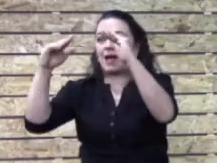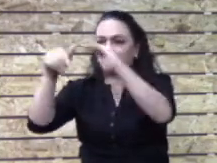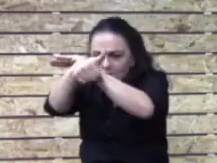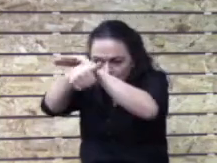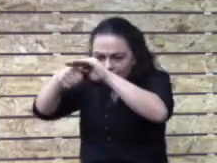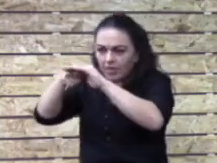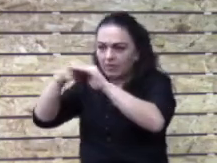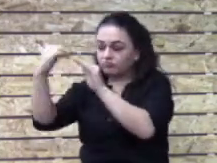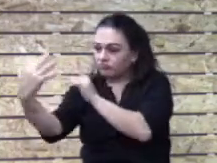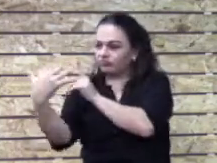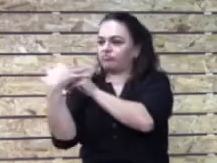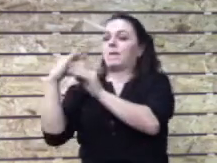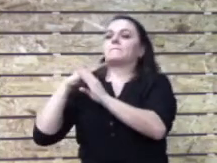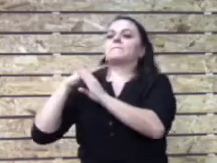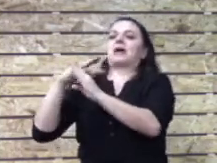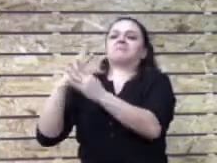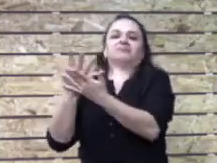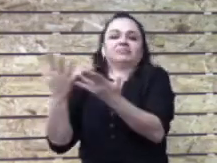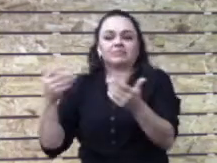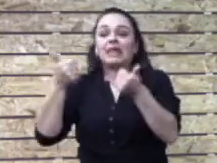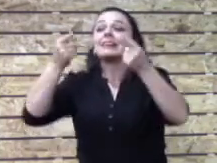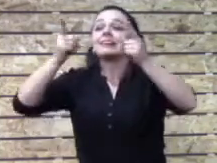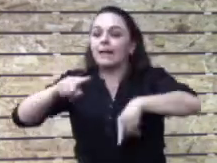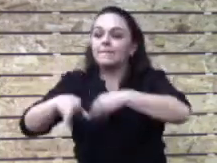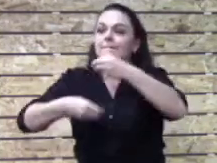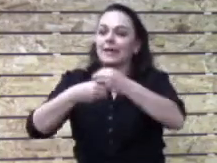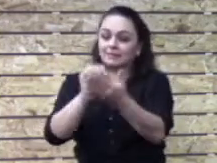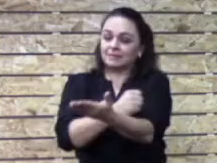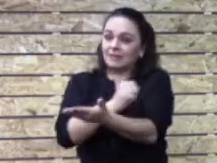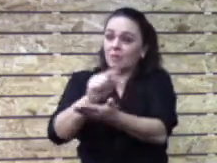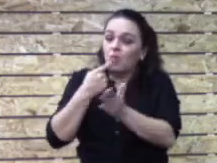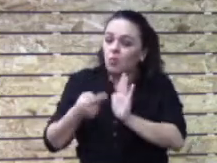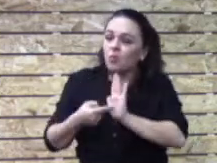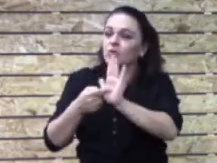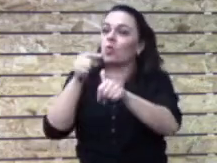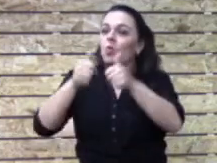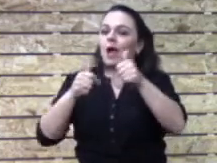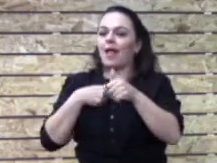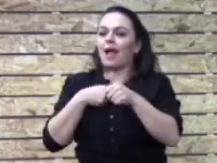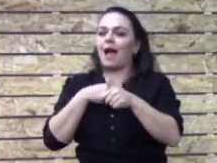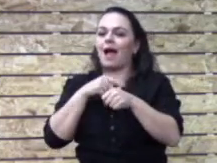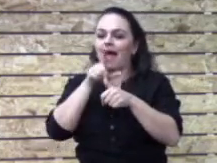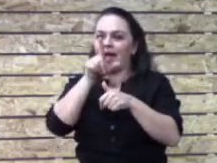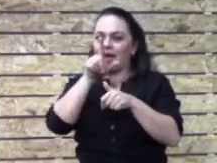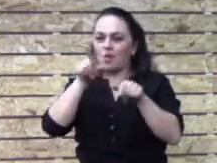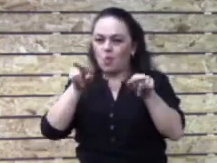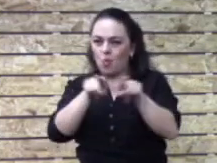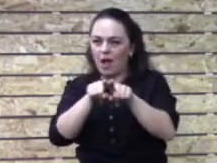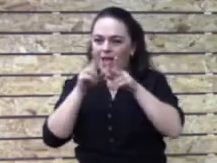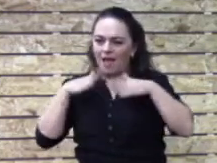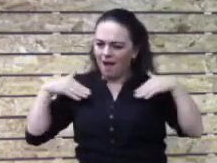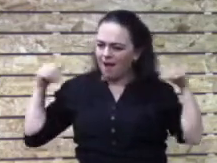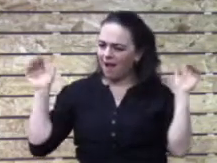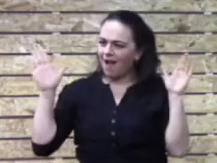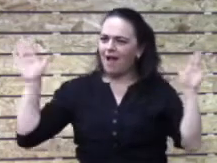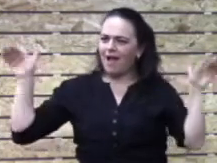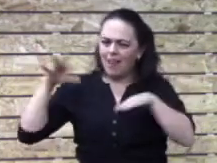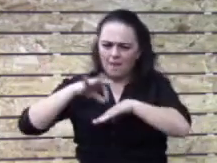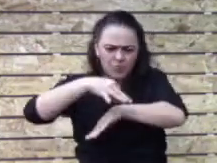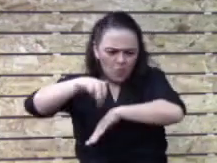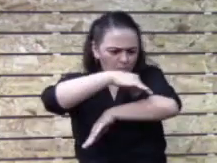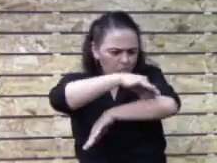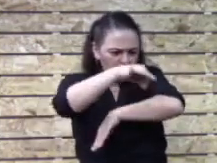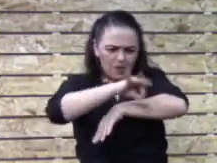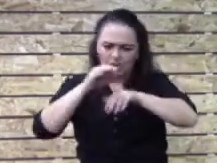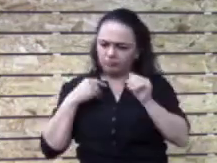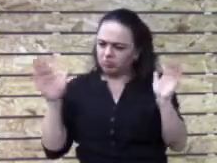las alas, de las plumas, como que va en el camino siendo protegido, y esto evoca particularmente el libro